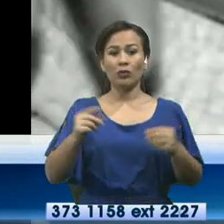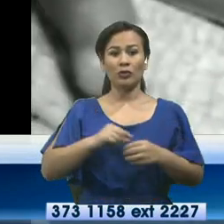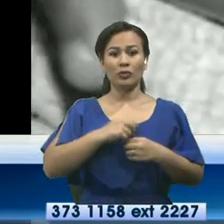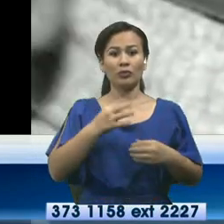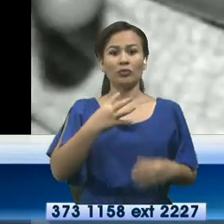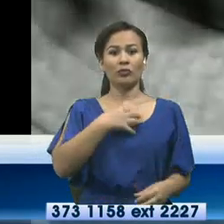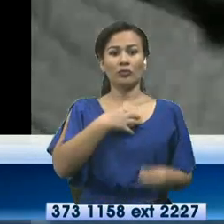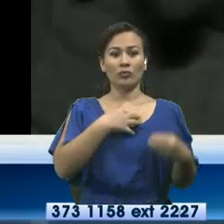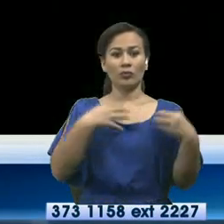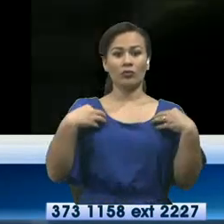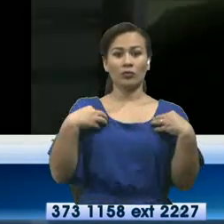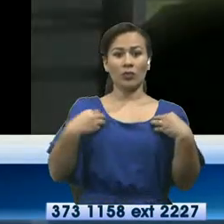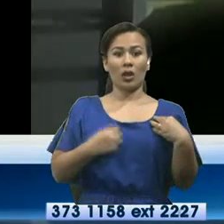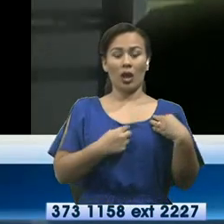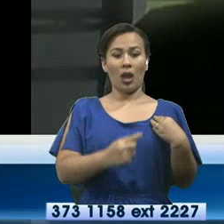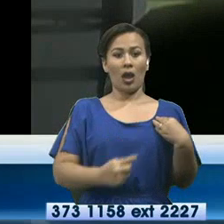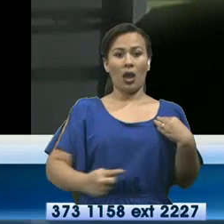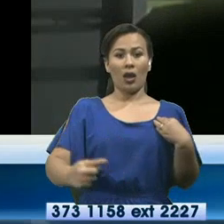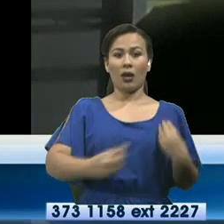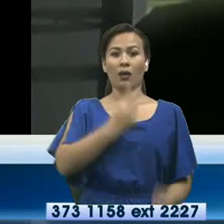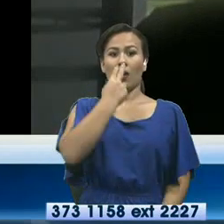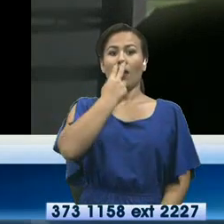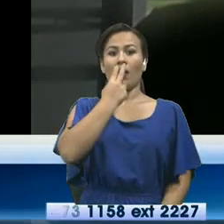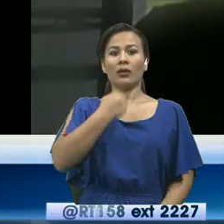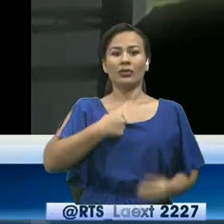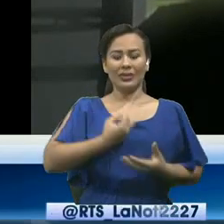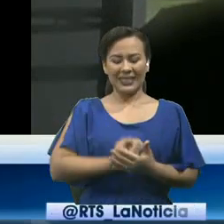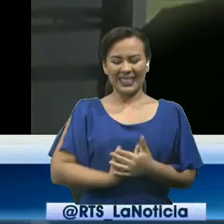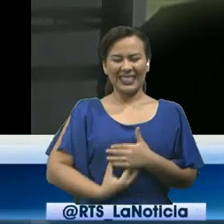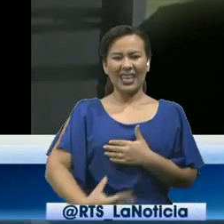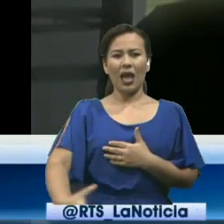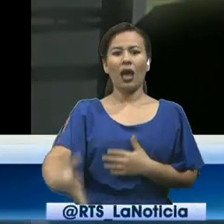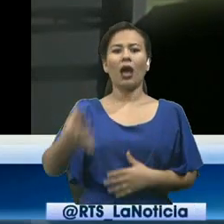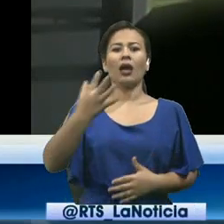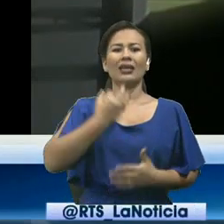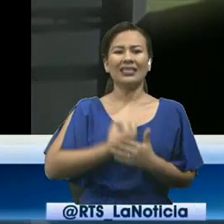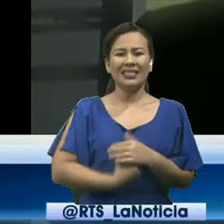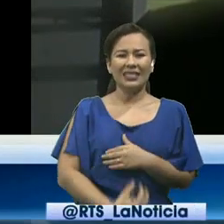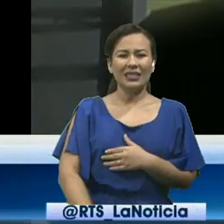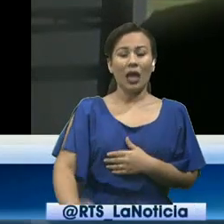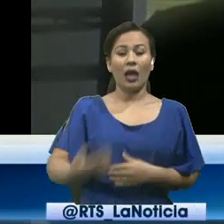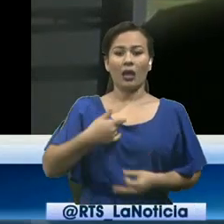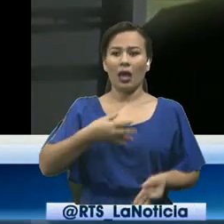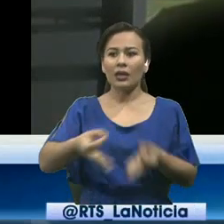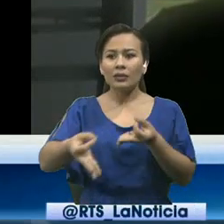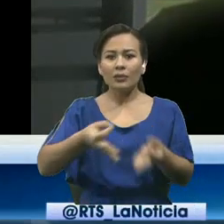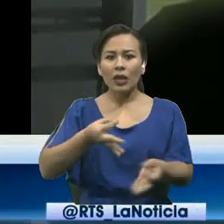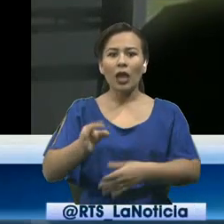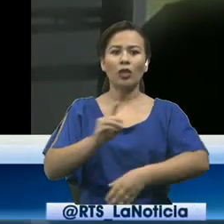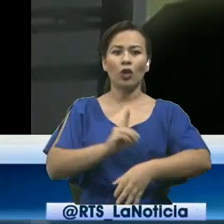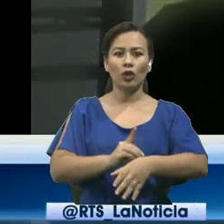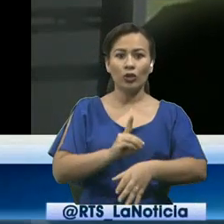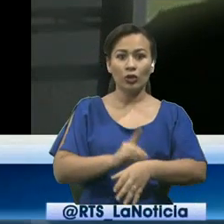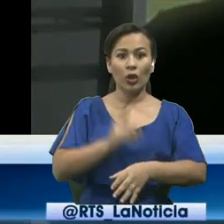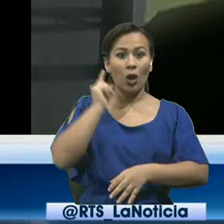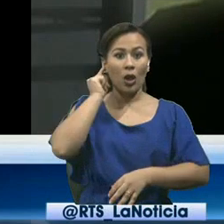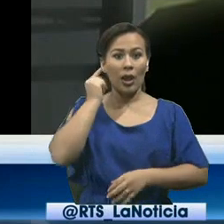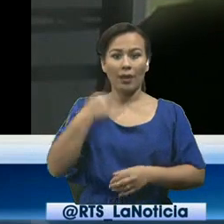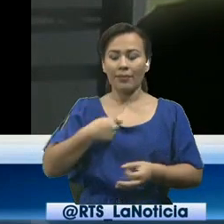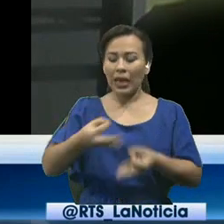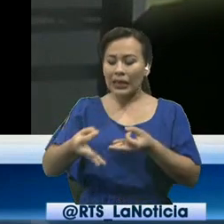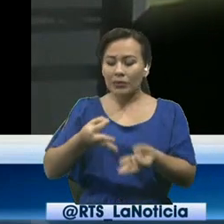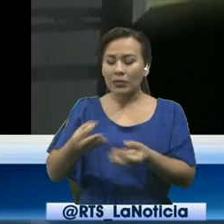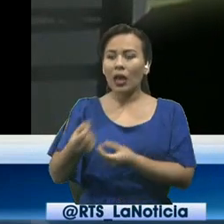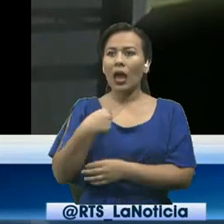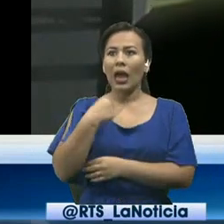tenía, yo me vine en hemorragia. Y la doctora me explicaron, me quisieron entender, pero ya no pude porque ya me